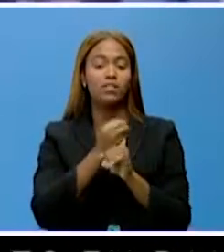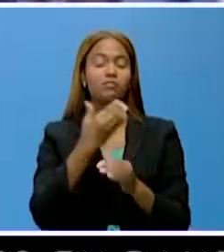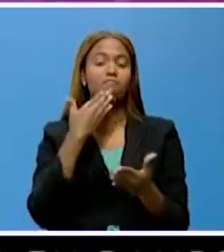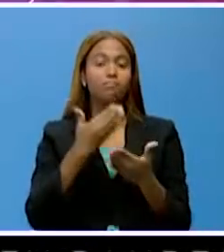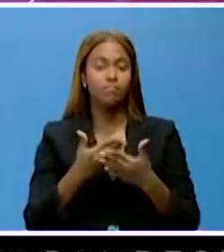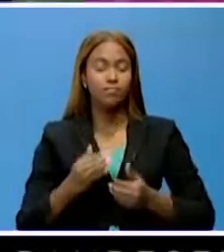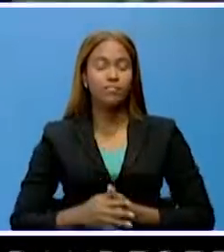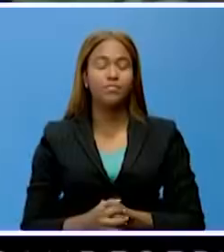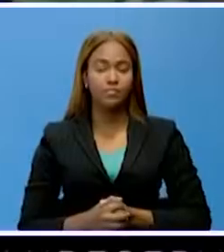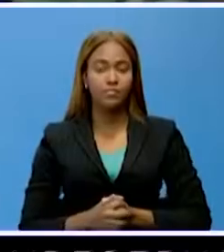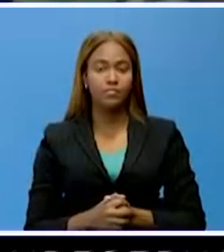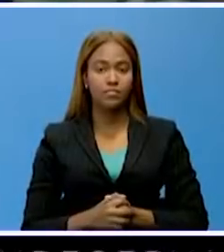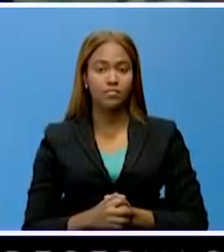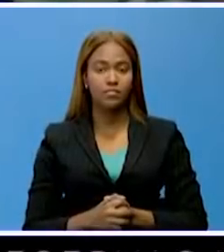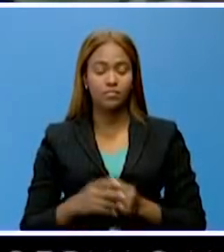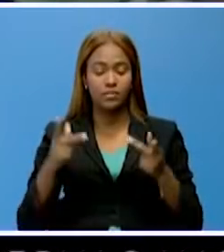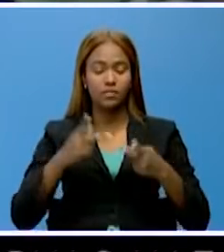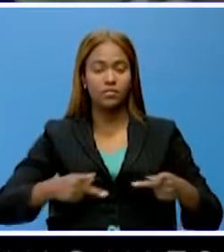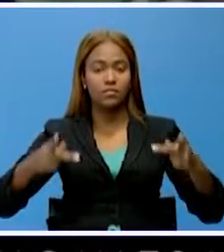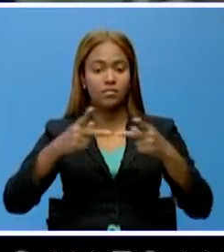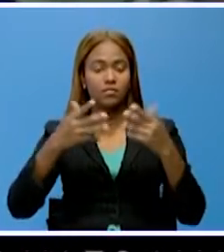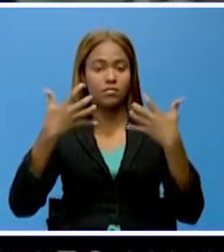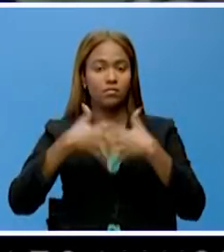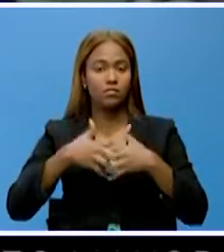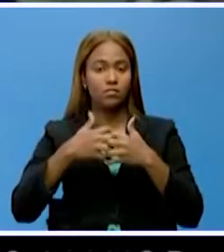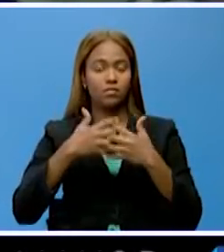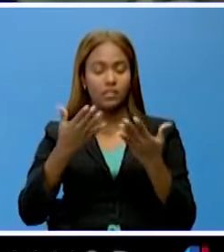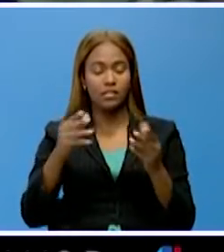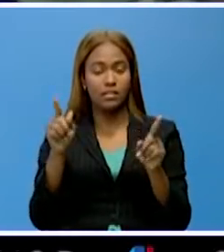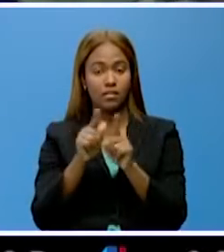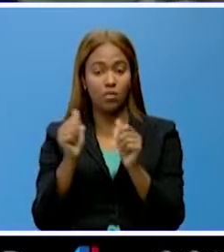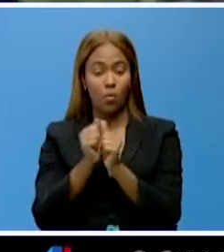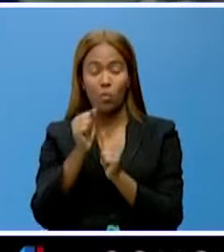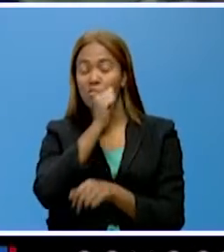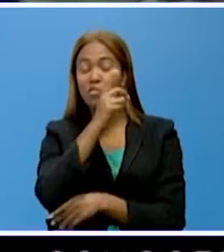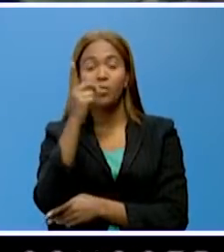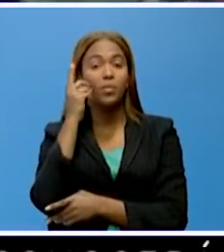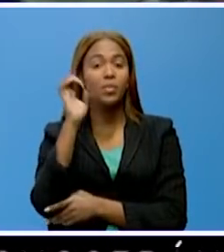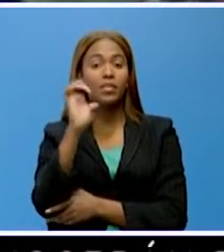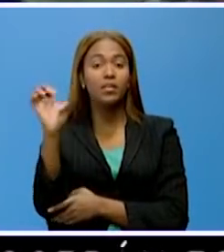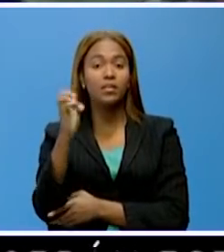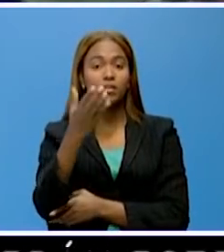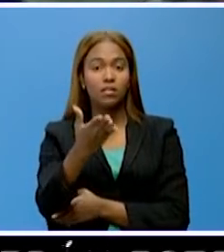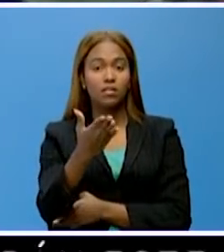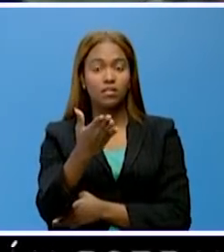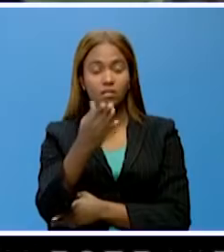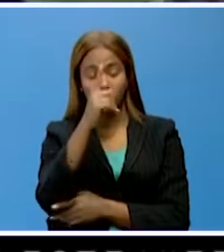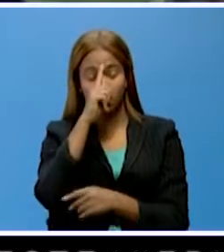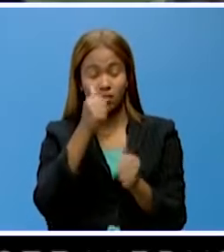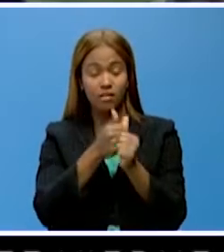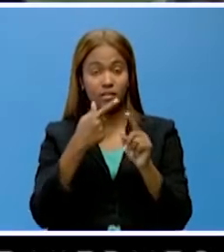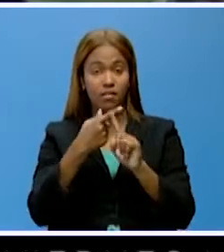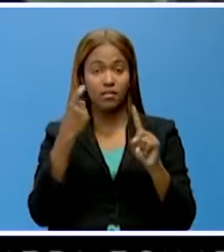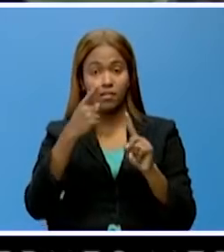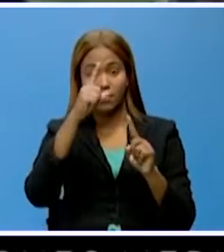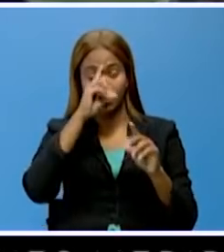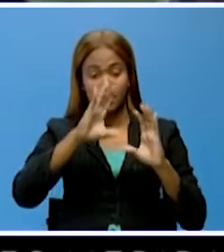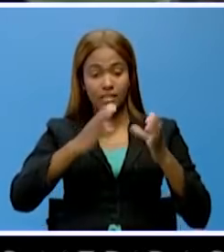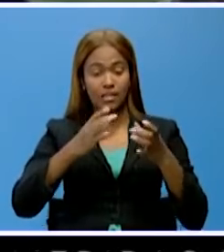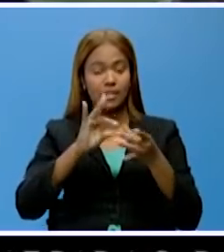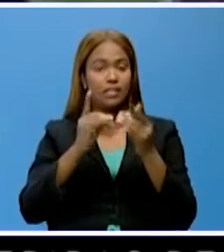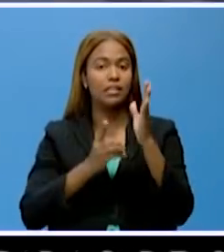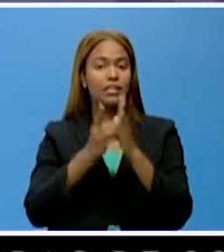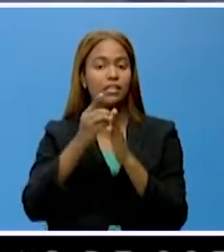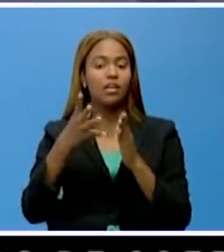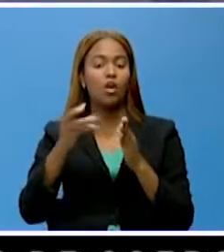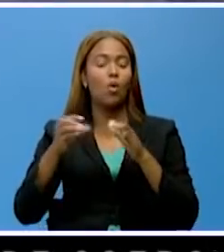calidad. El Parque Industrial Santo Domingo Este, que forma parte de los 21 complejos industriales pertenecientes al Centro de Desarrollo